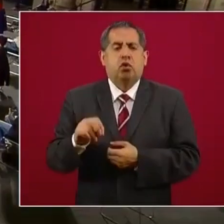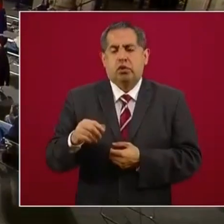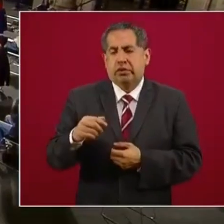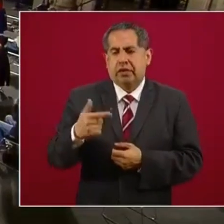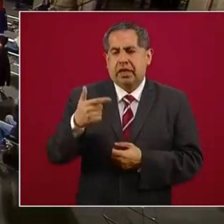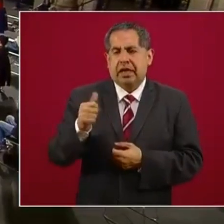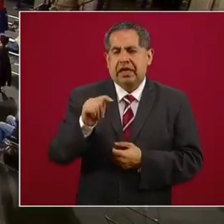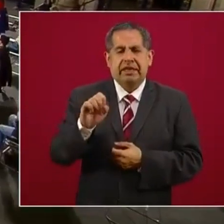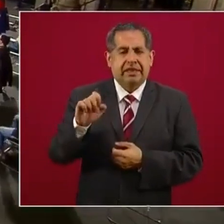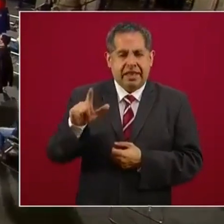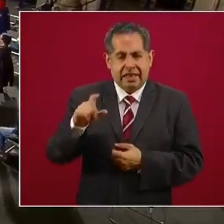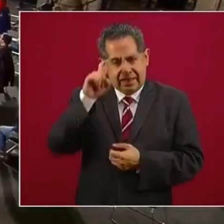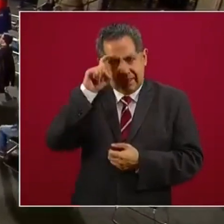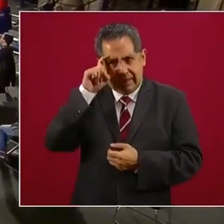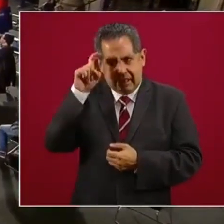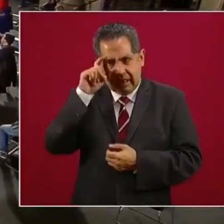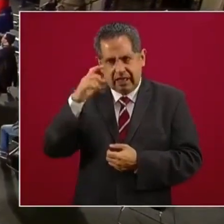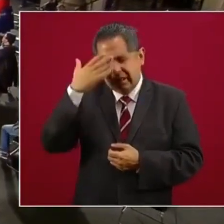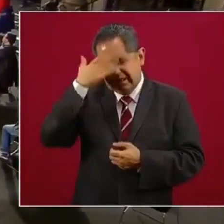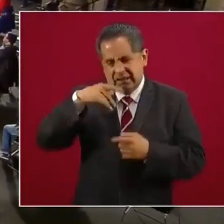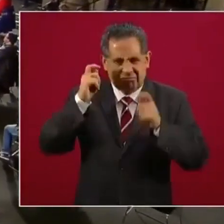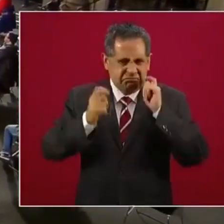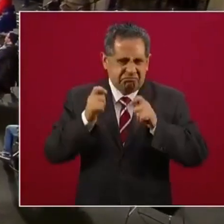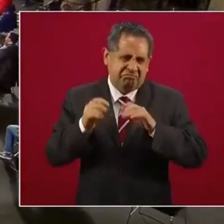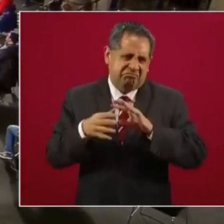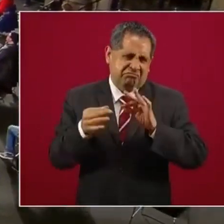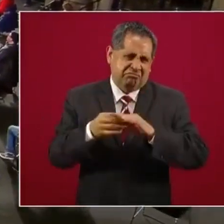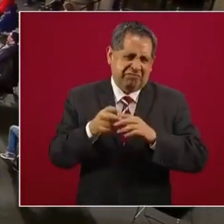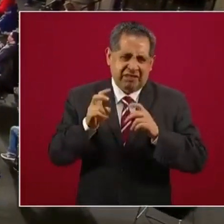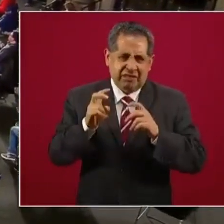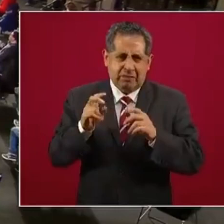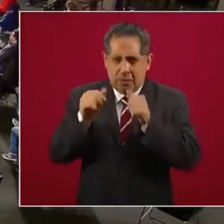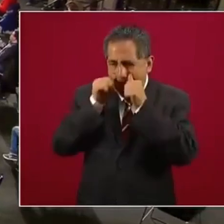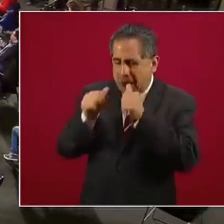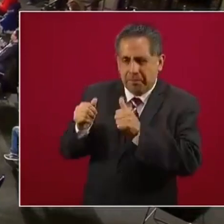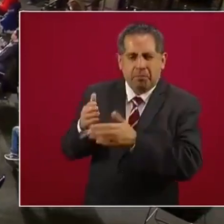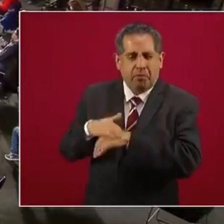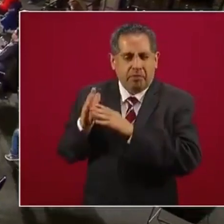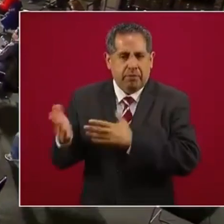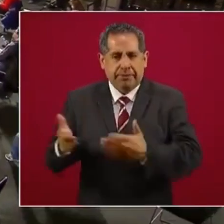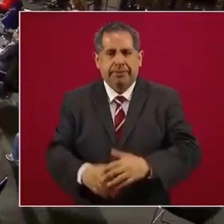López-Gatell, que además es especialista en el tema del que estamos hablando. Entonces, Hugo, por favor.